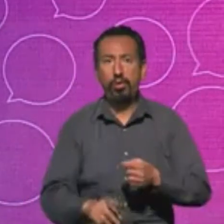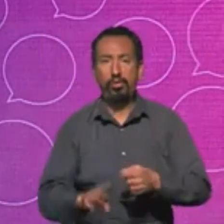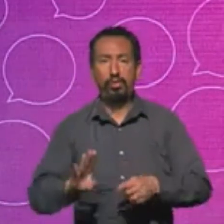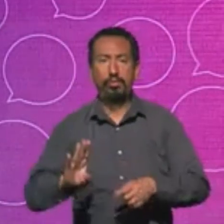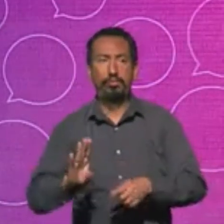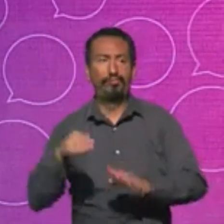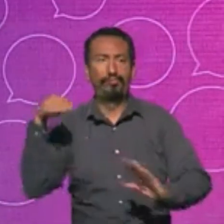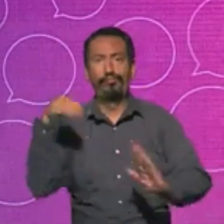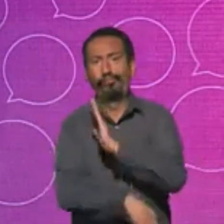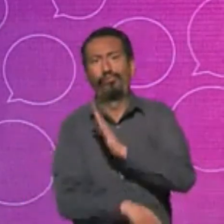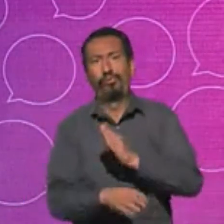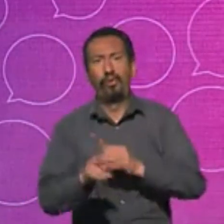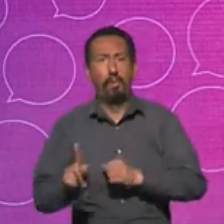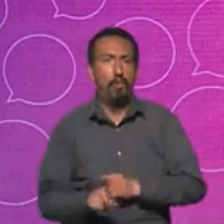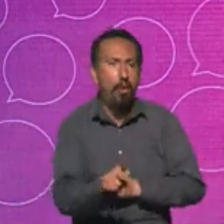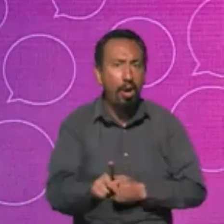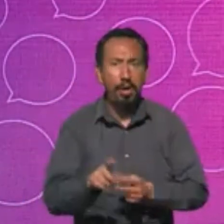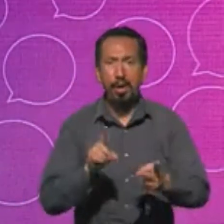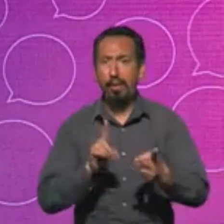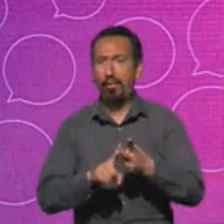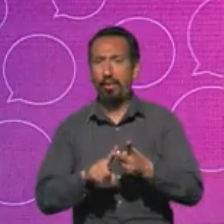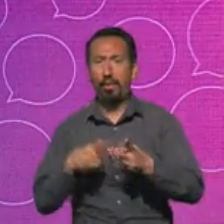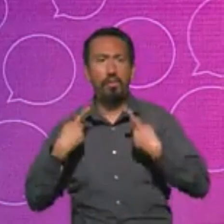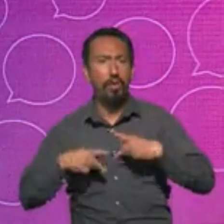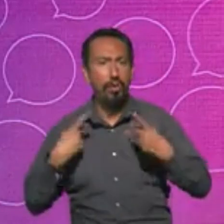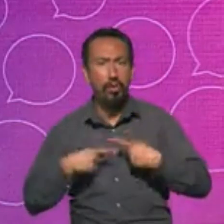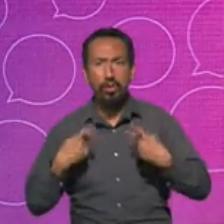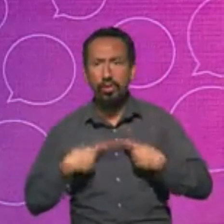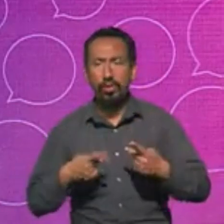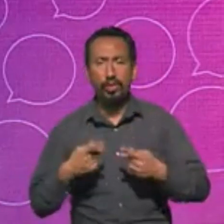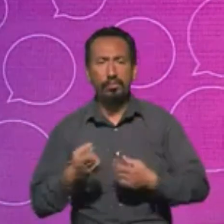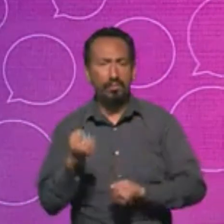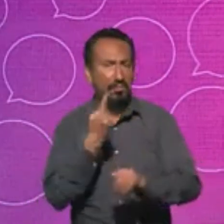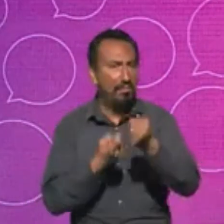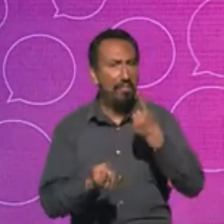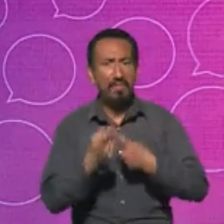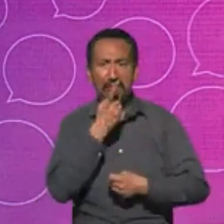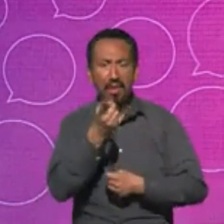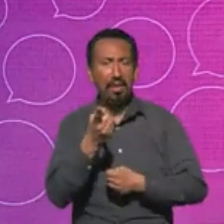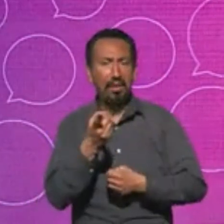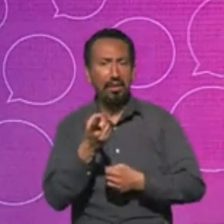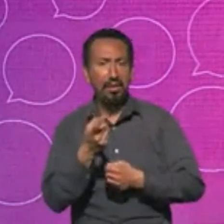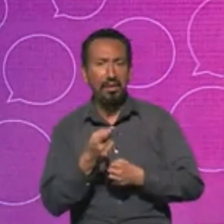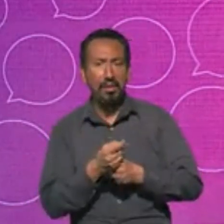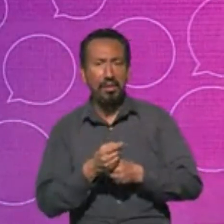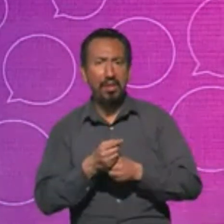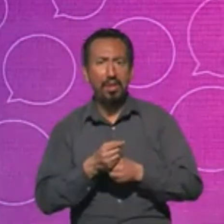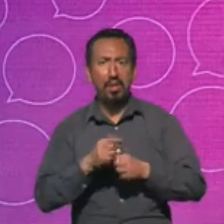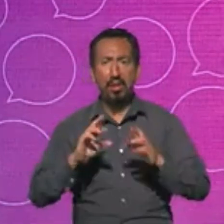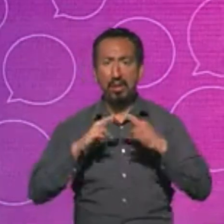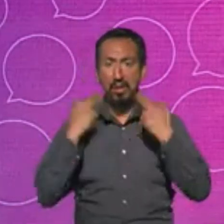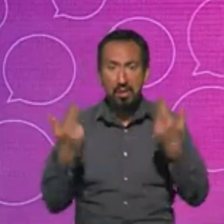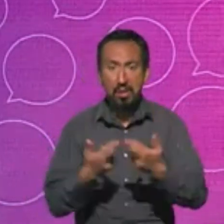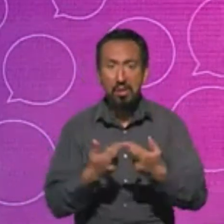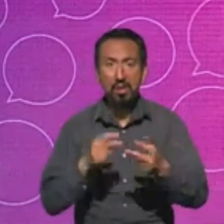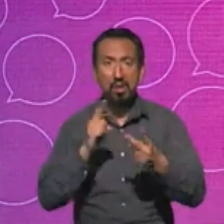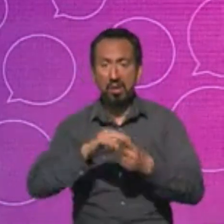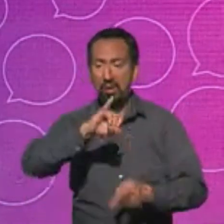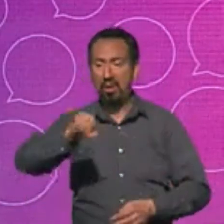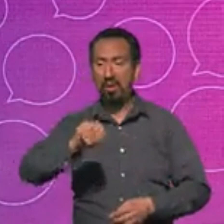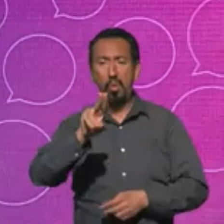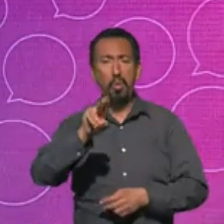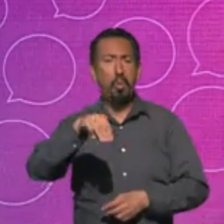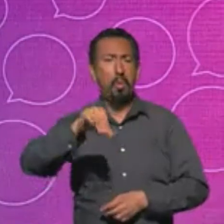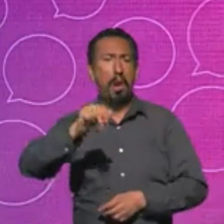refiero en esa intención en ese aferramiento de querer eh establecer e imponer a La Junta Municipal de agua potable a jumapa en